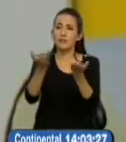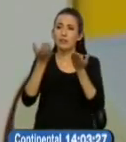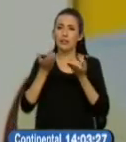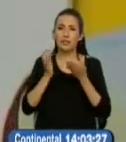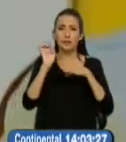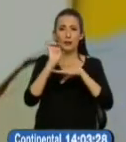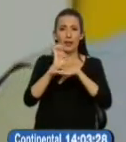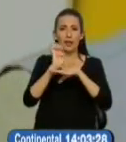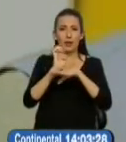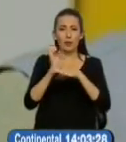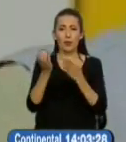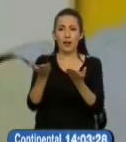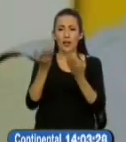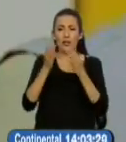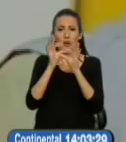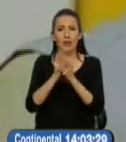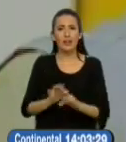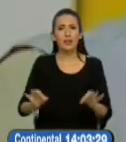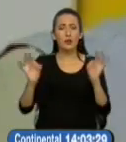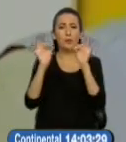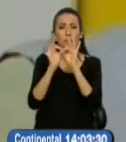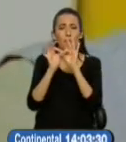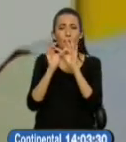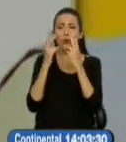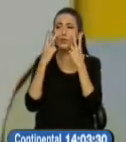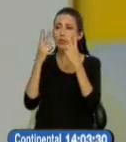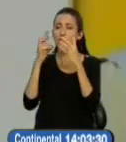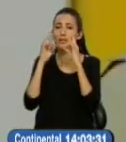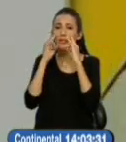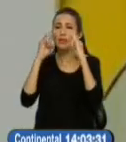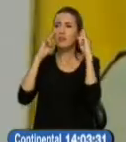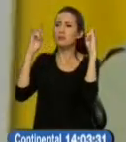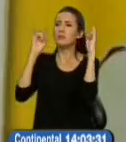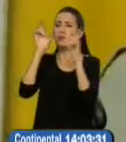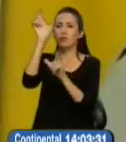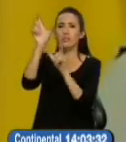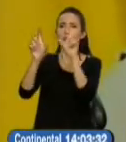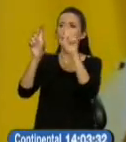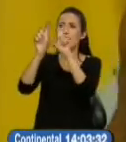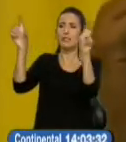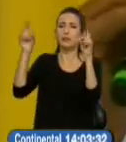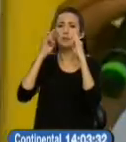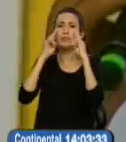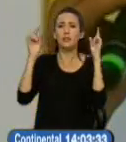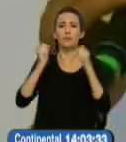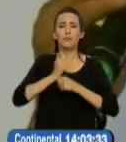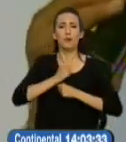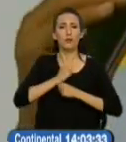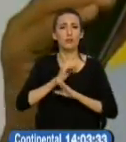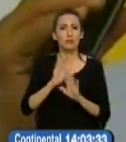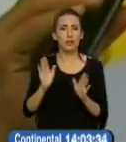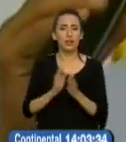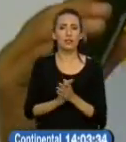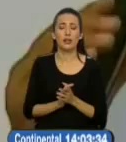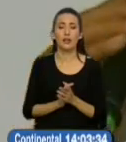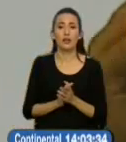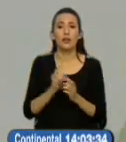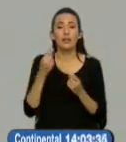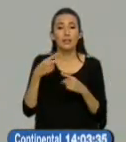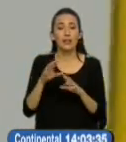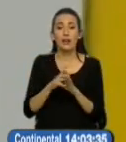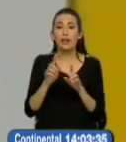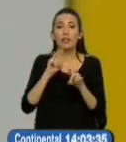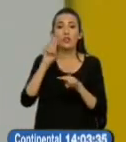con el eufemismo de flexibilización laboral, se había legalizado la